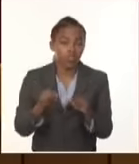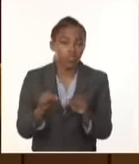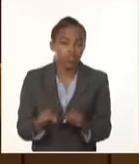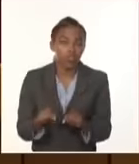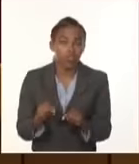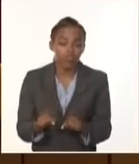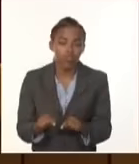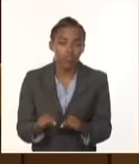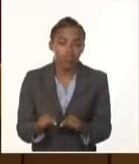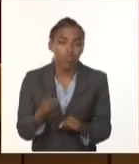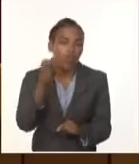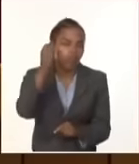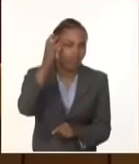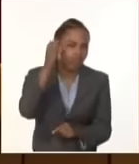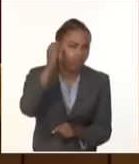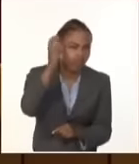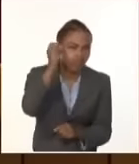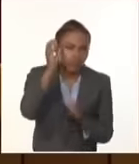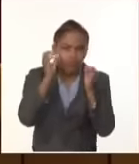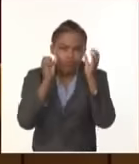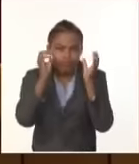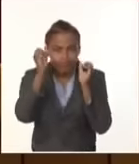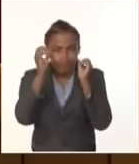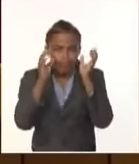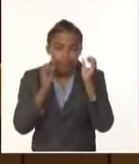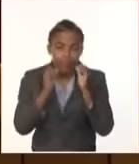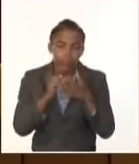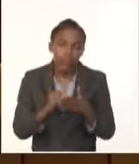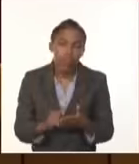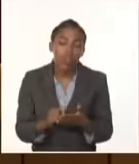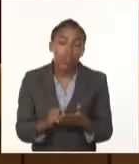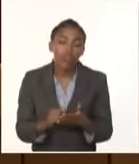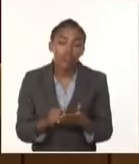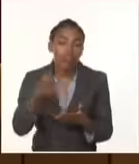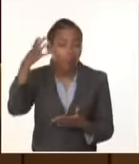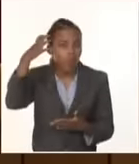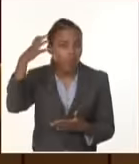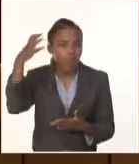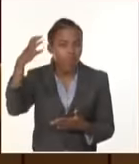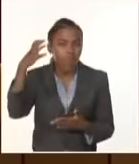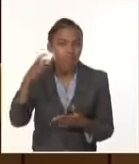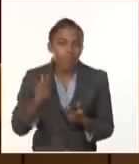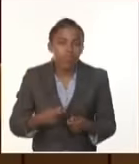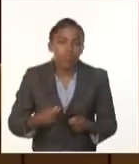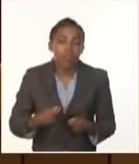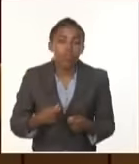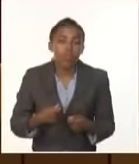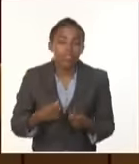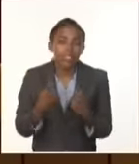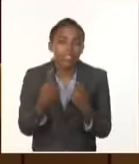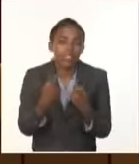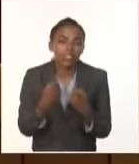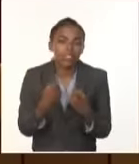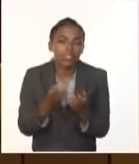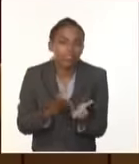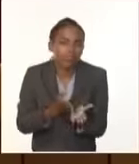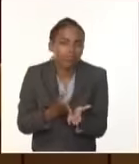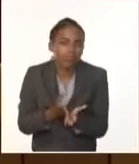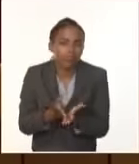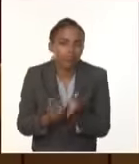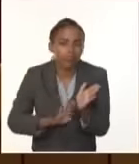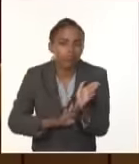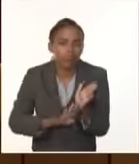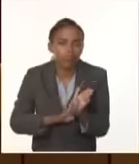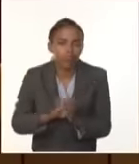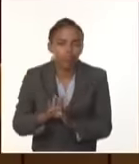más creativo, y la dirección del país no descansa en función de sortear ese escenario de guerra económica que tan